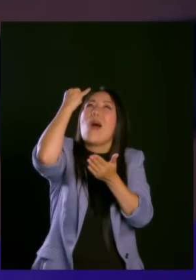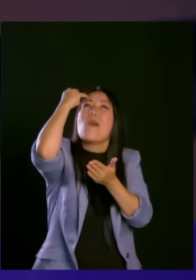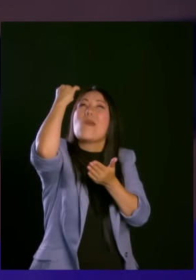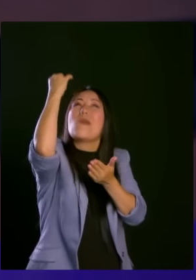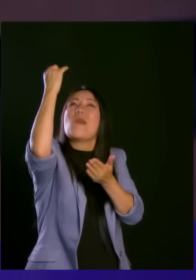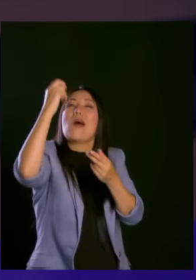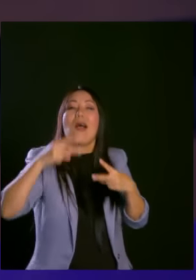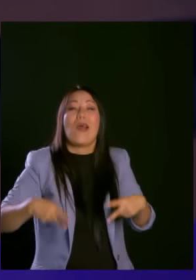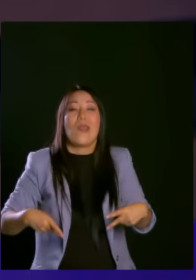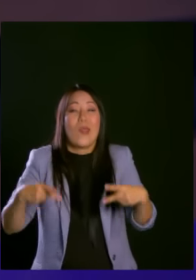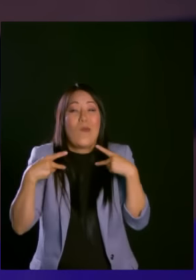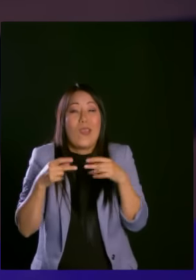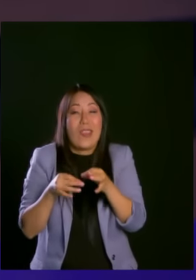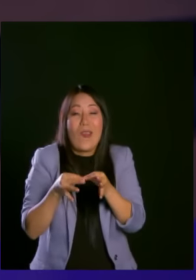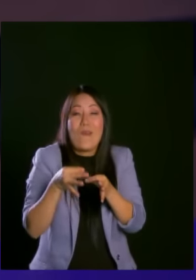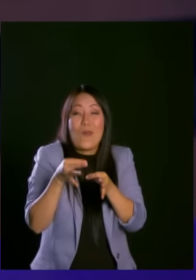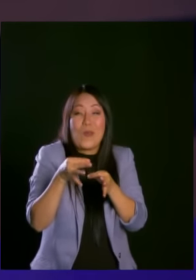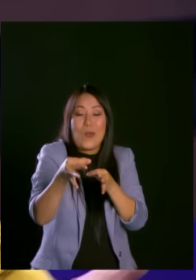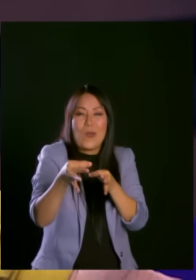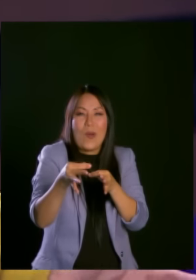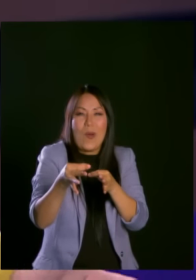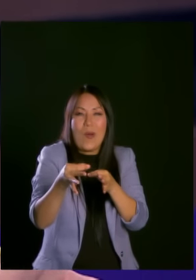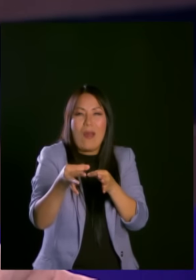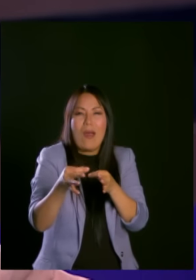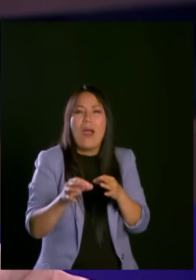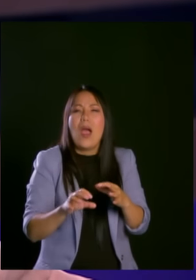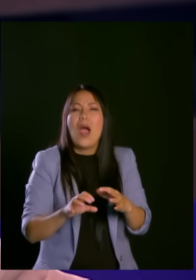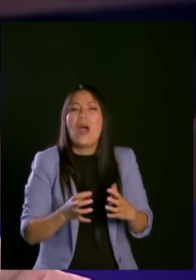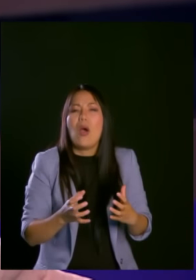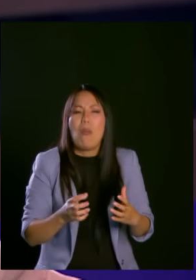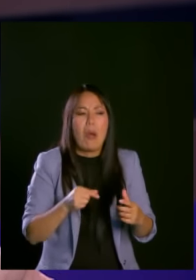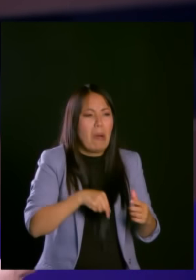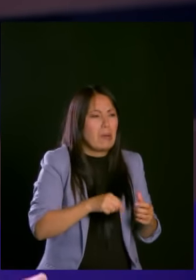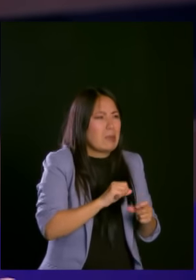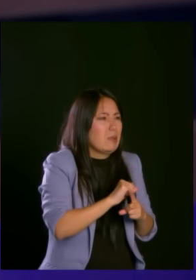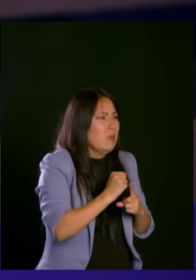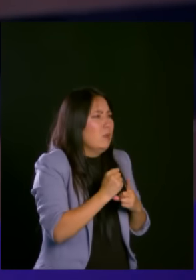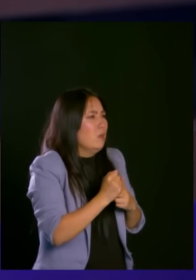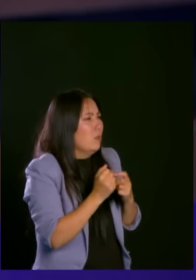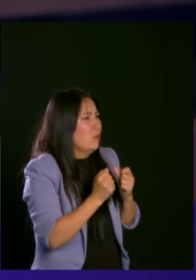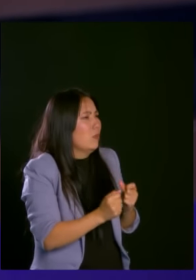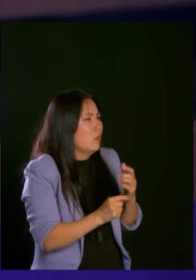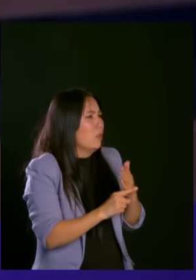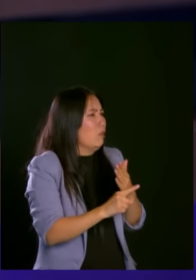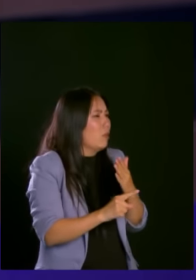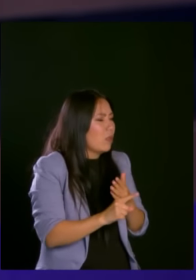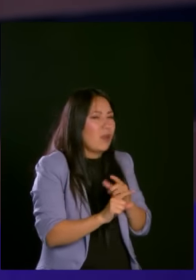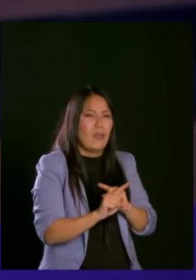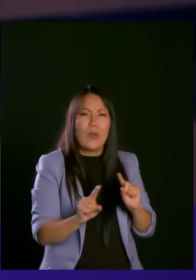vida, no lo imaginas en base a lo que te está pasando, lo que te pasó, imagínalo lo que Dios te prometió.